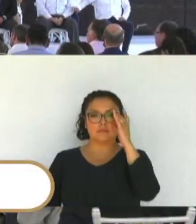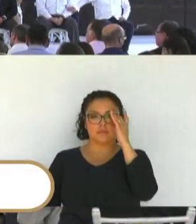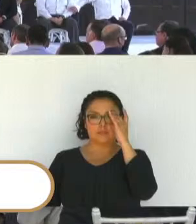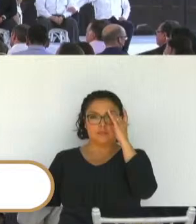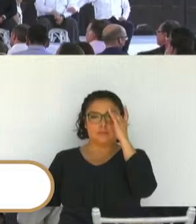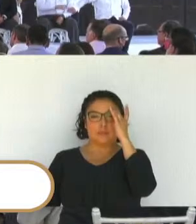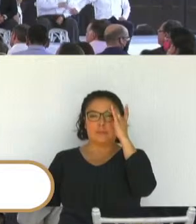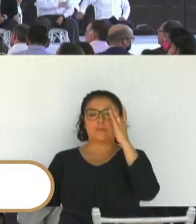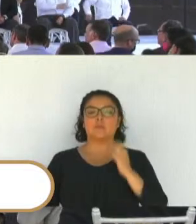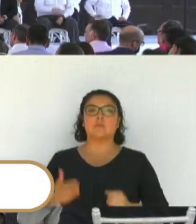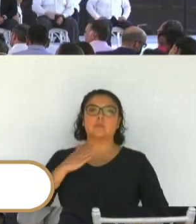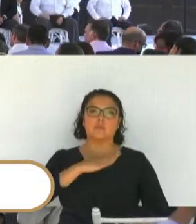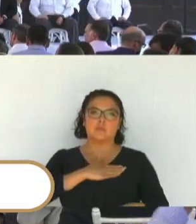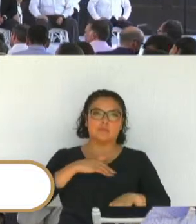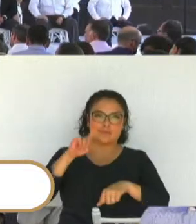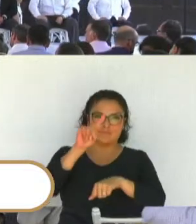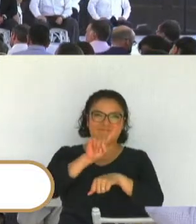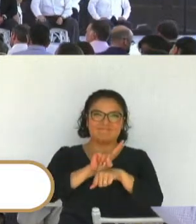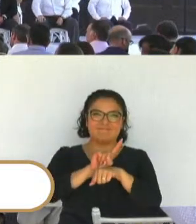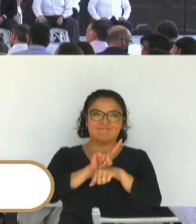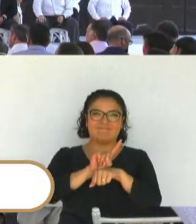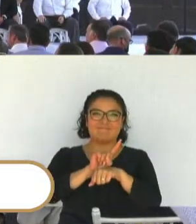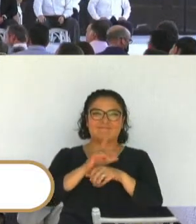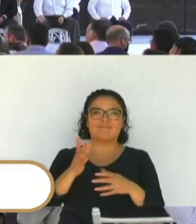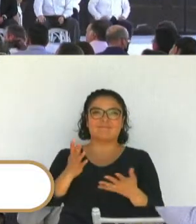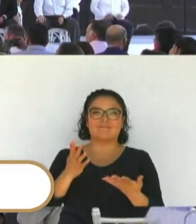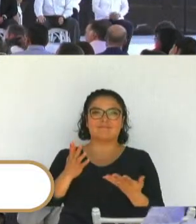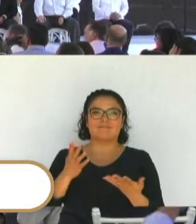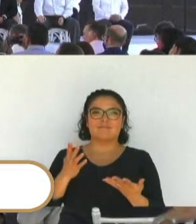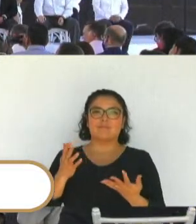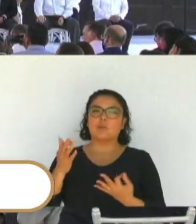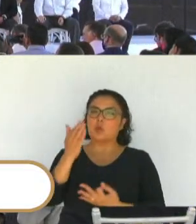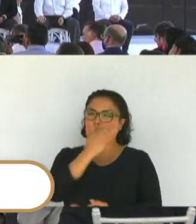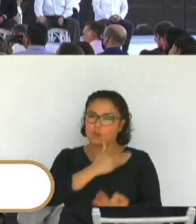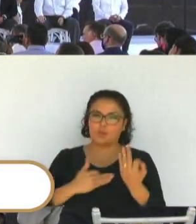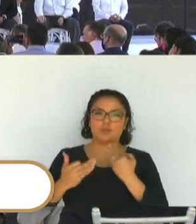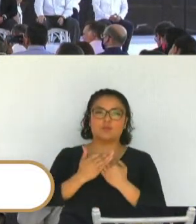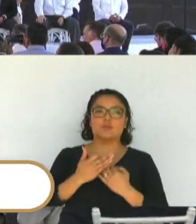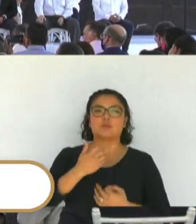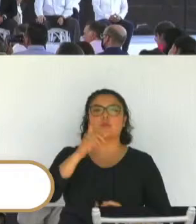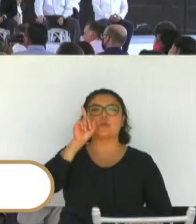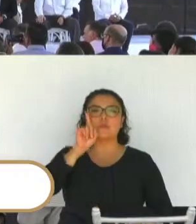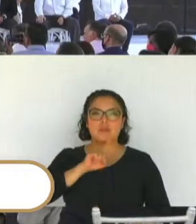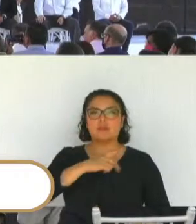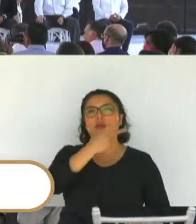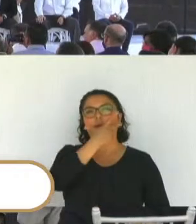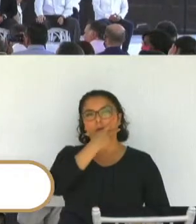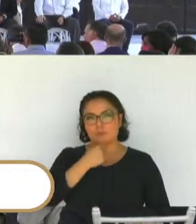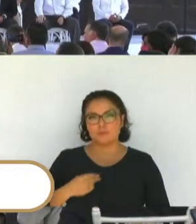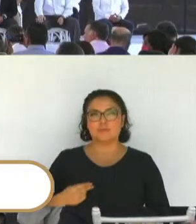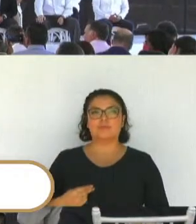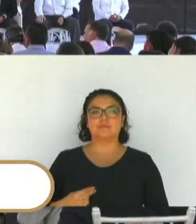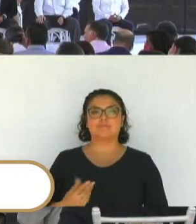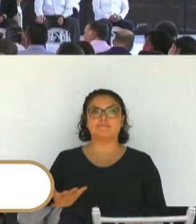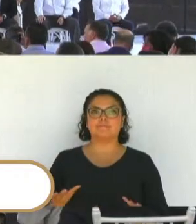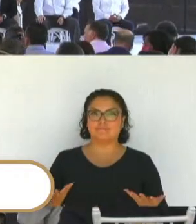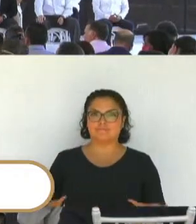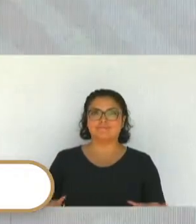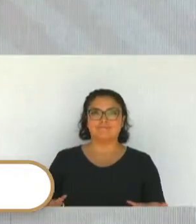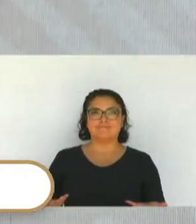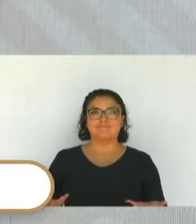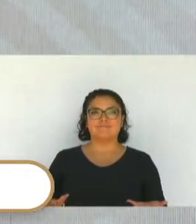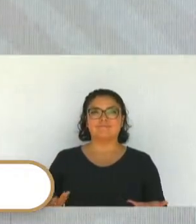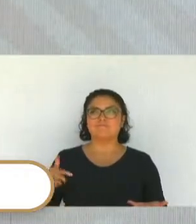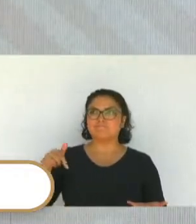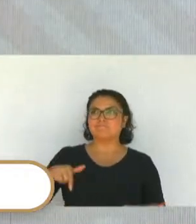Muy buenos días, tengan todas y todos. Vaya que este es